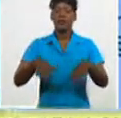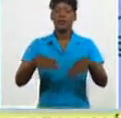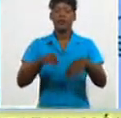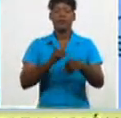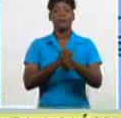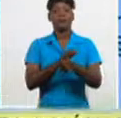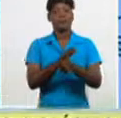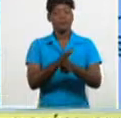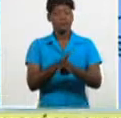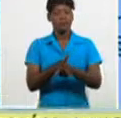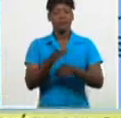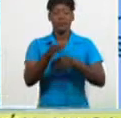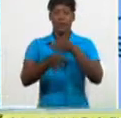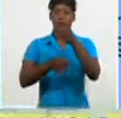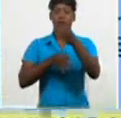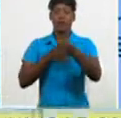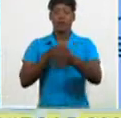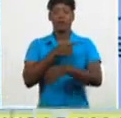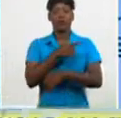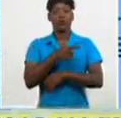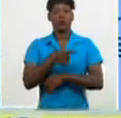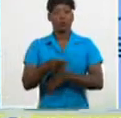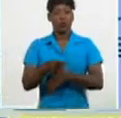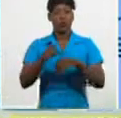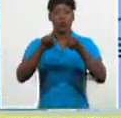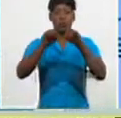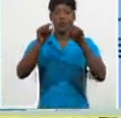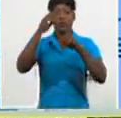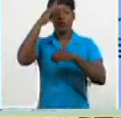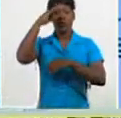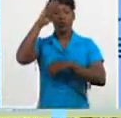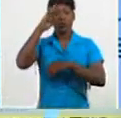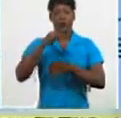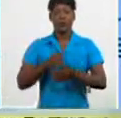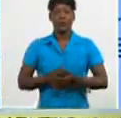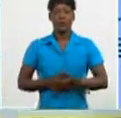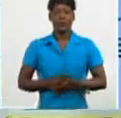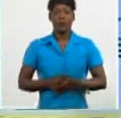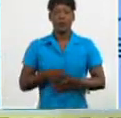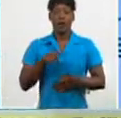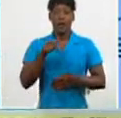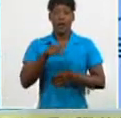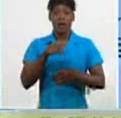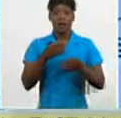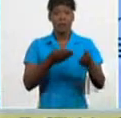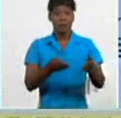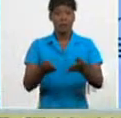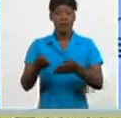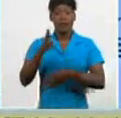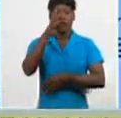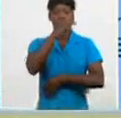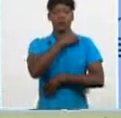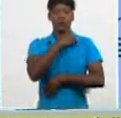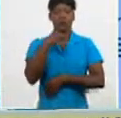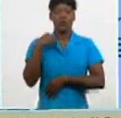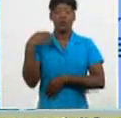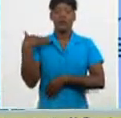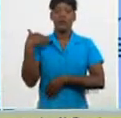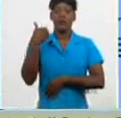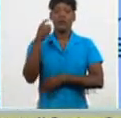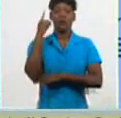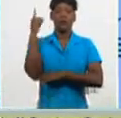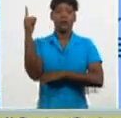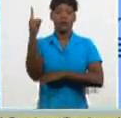situación epidemiológica del país frente a la COVID-19. Nos acompaña, como ya es habitual, el doctor Francisco Durán García, director nacional